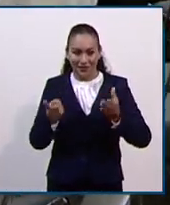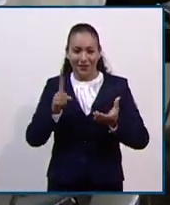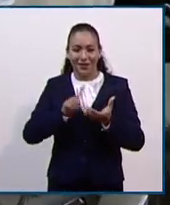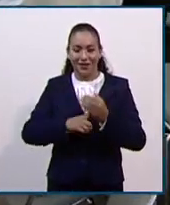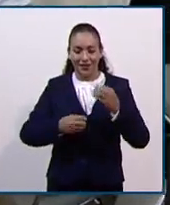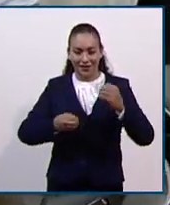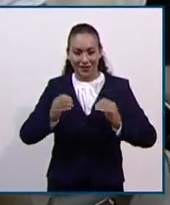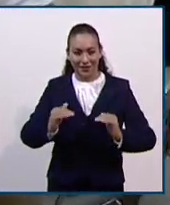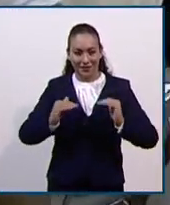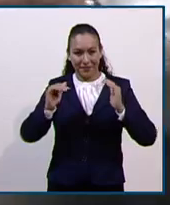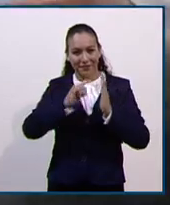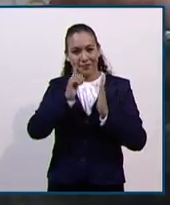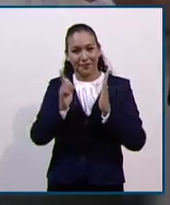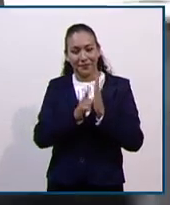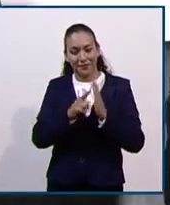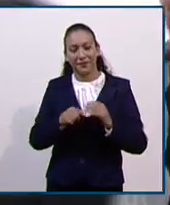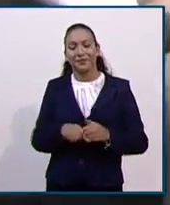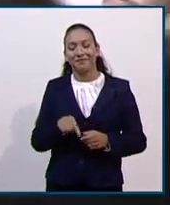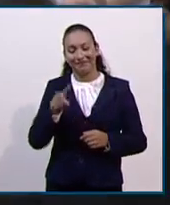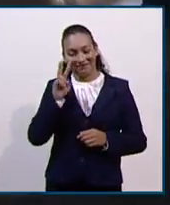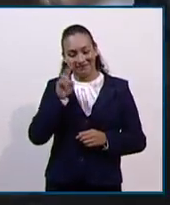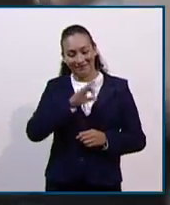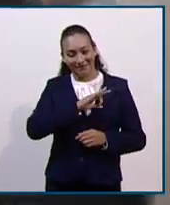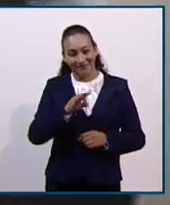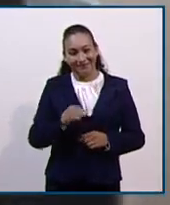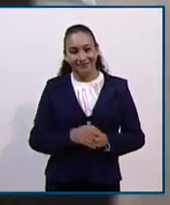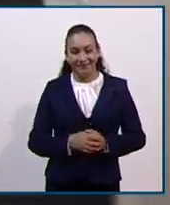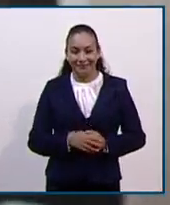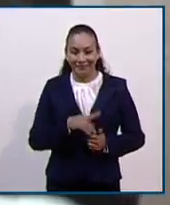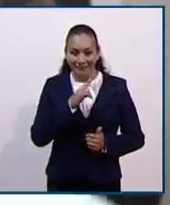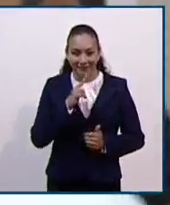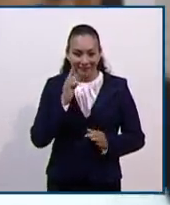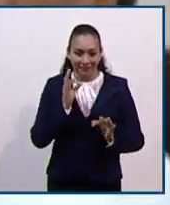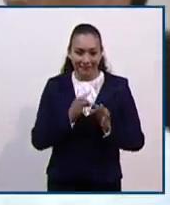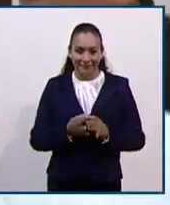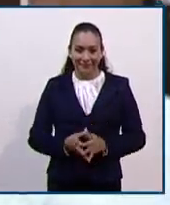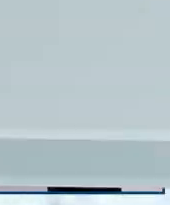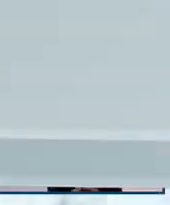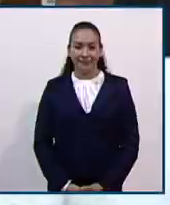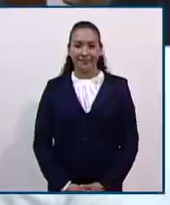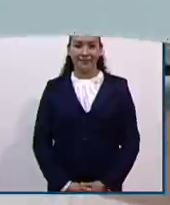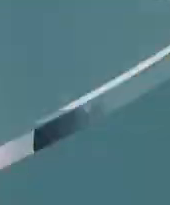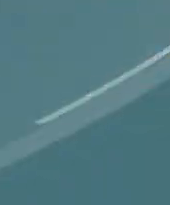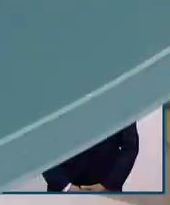Corte de Justicia. Para el canal del Poder Judicial de la Federación, Mario López Peña.